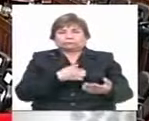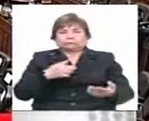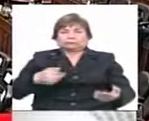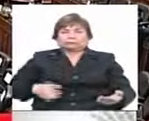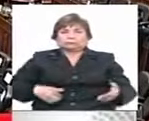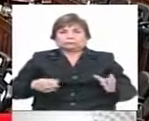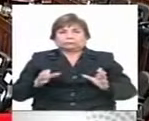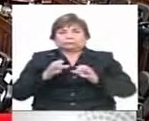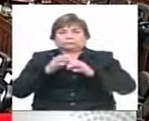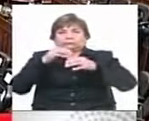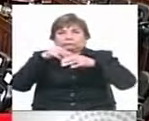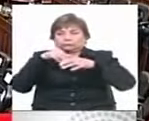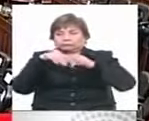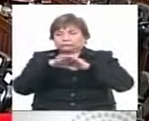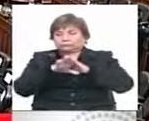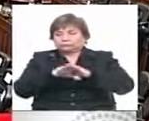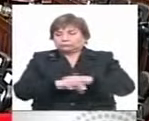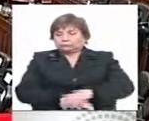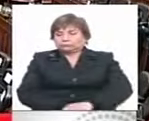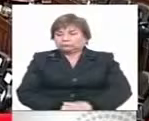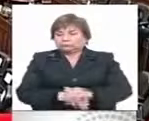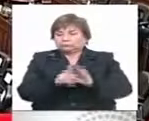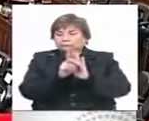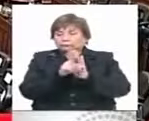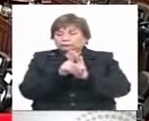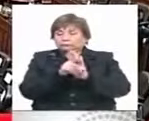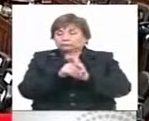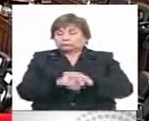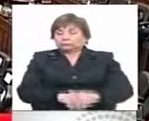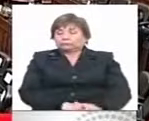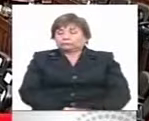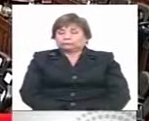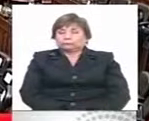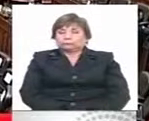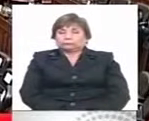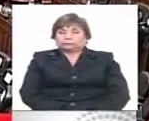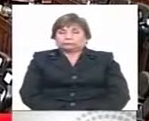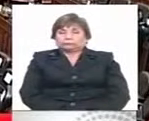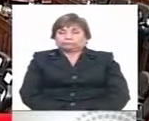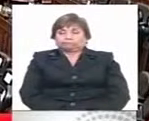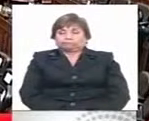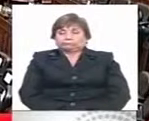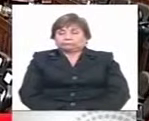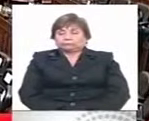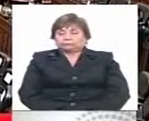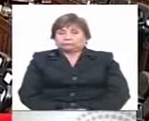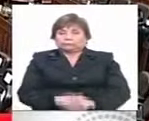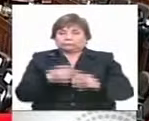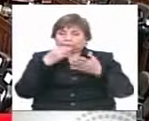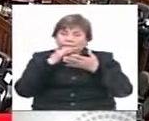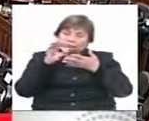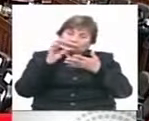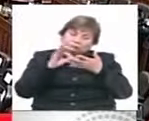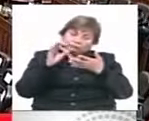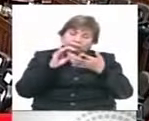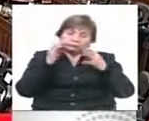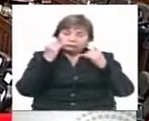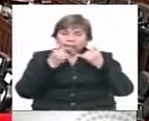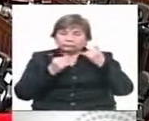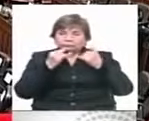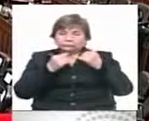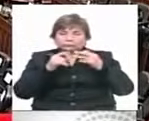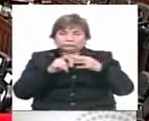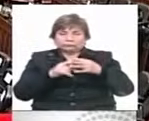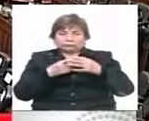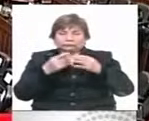Congreso hará su ingreso en unos minutos. Ya vemos que se están ultimando detalles para dar inicio